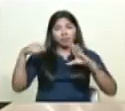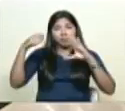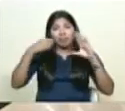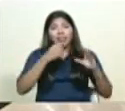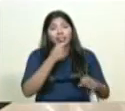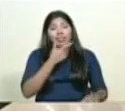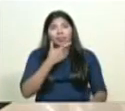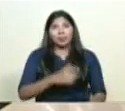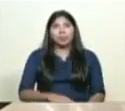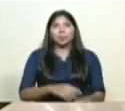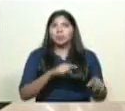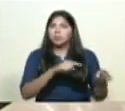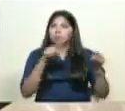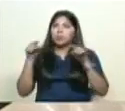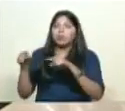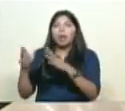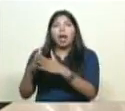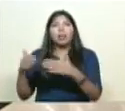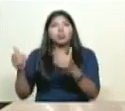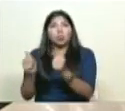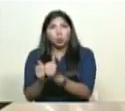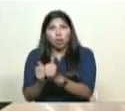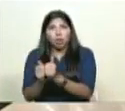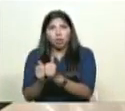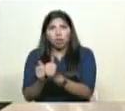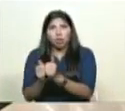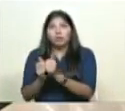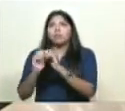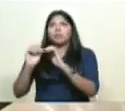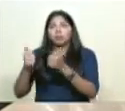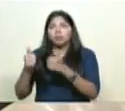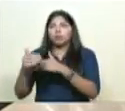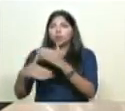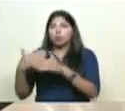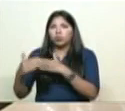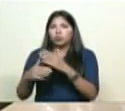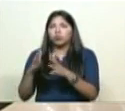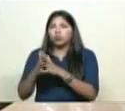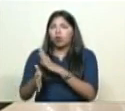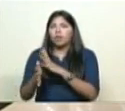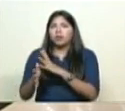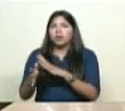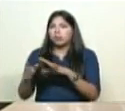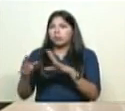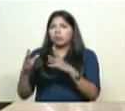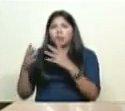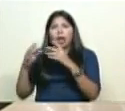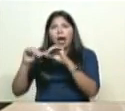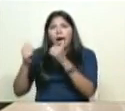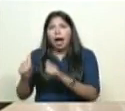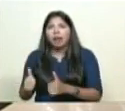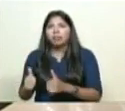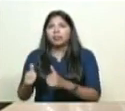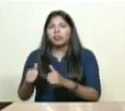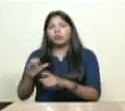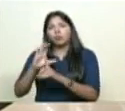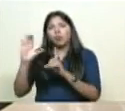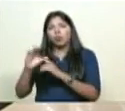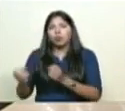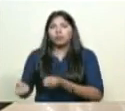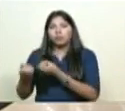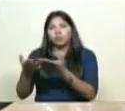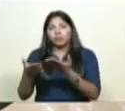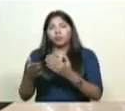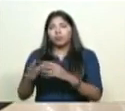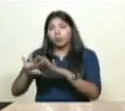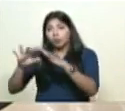vamos al oriente de nuestro país, en el estado de Anzoátegui, y se implementa el Plan Nacional Reverón 2018. Nuestro corresponsal Jesús Marchán está con el viceministro